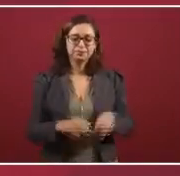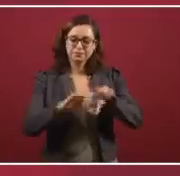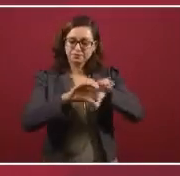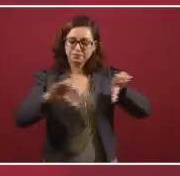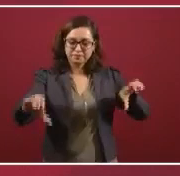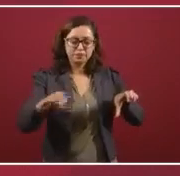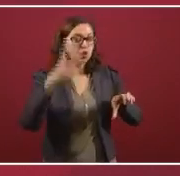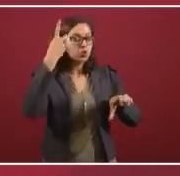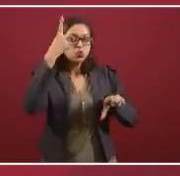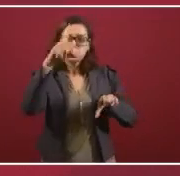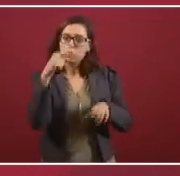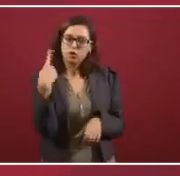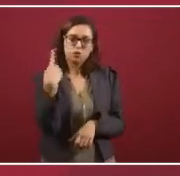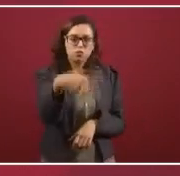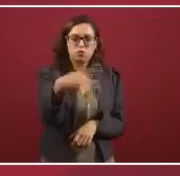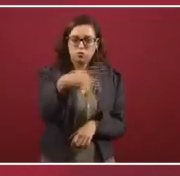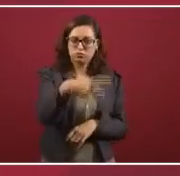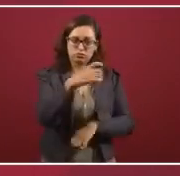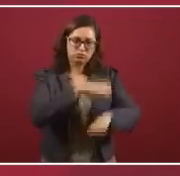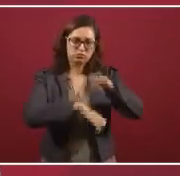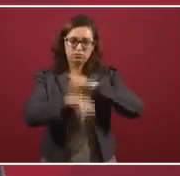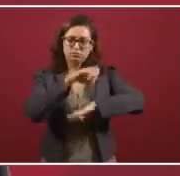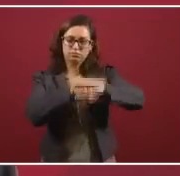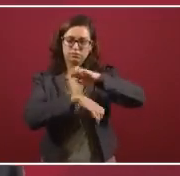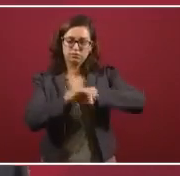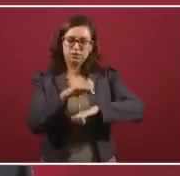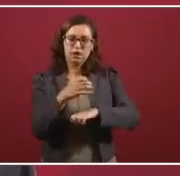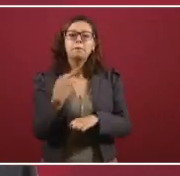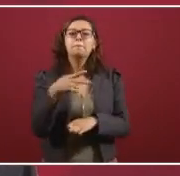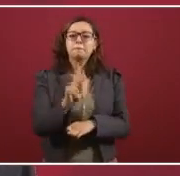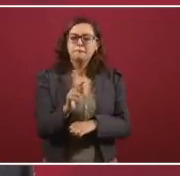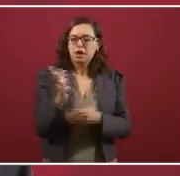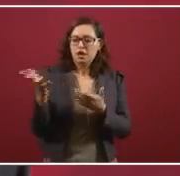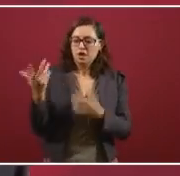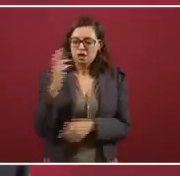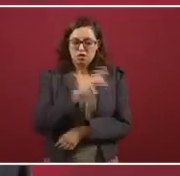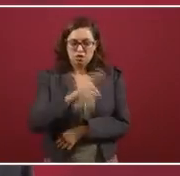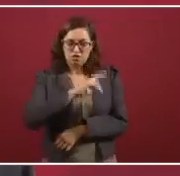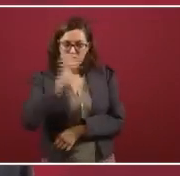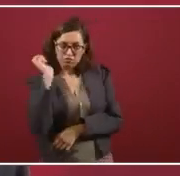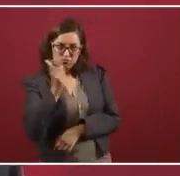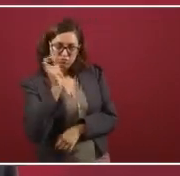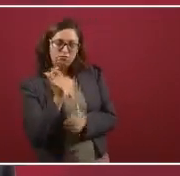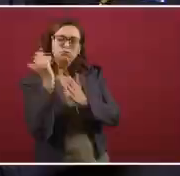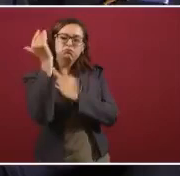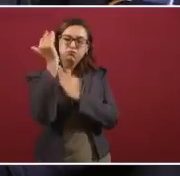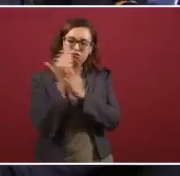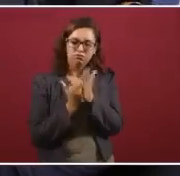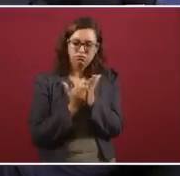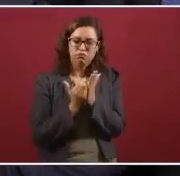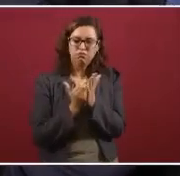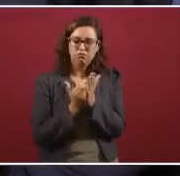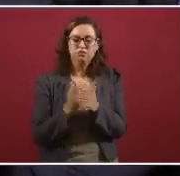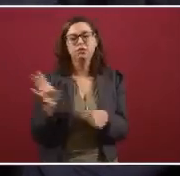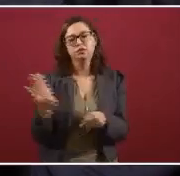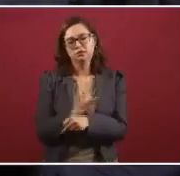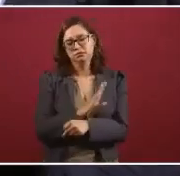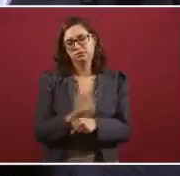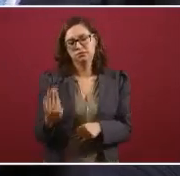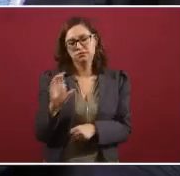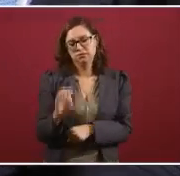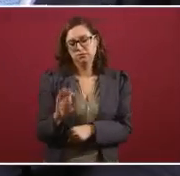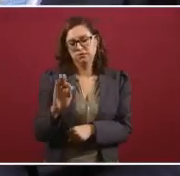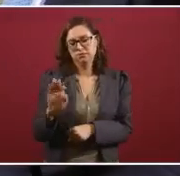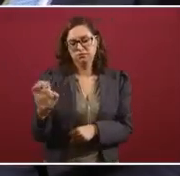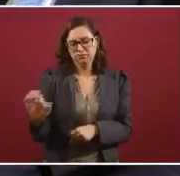le queda a la empresa y baja la tarifa para beneficio de la